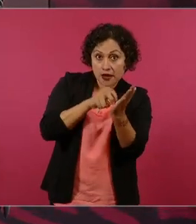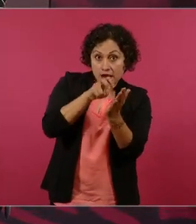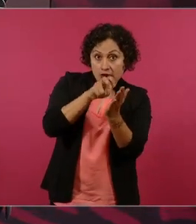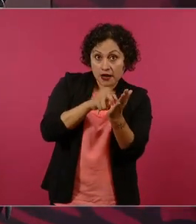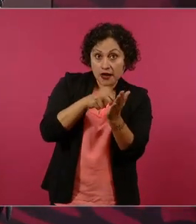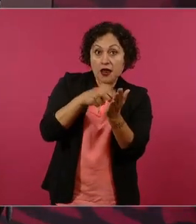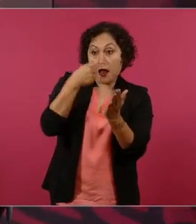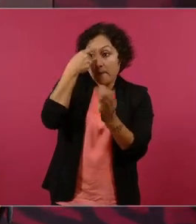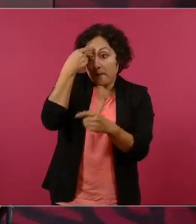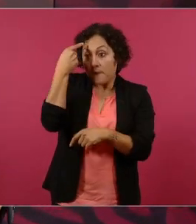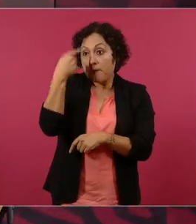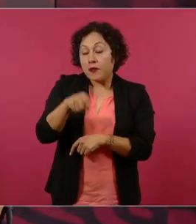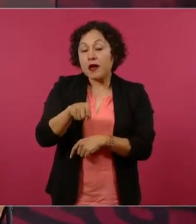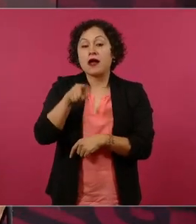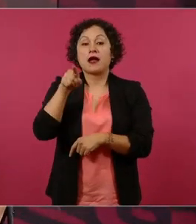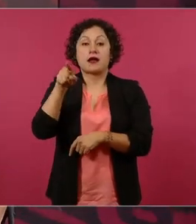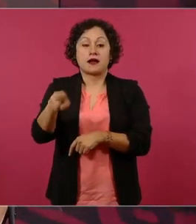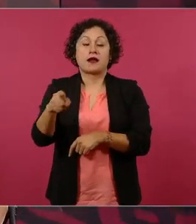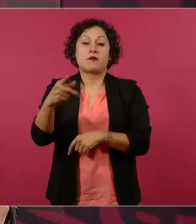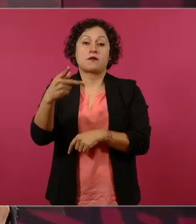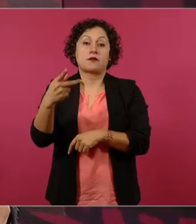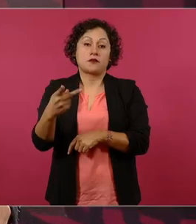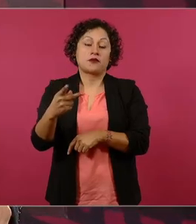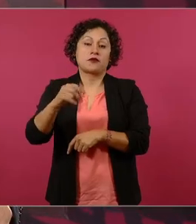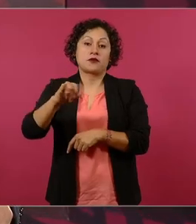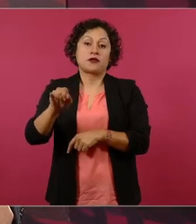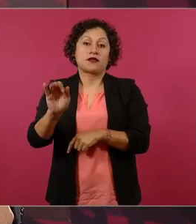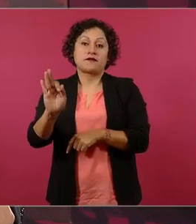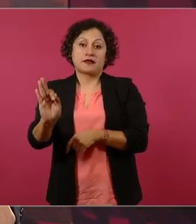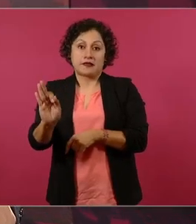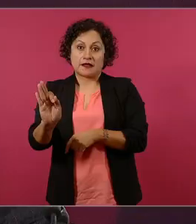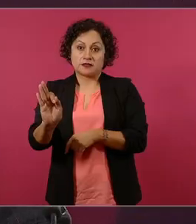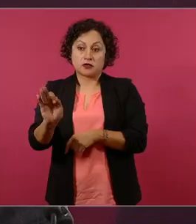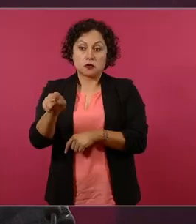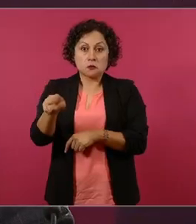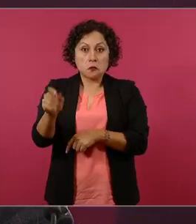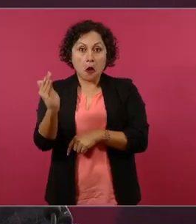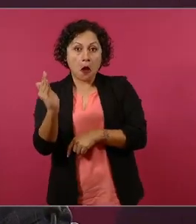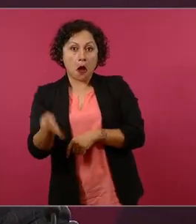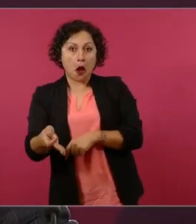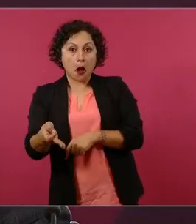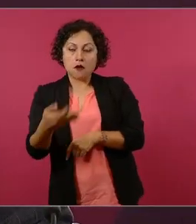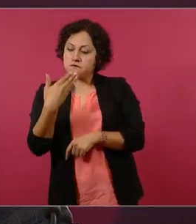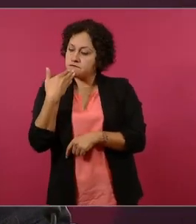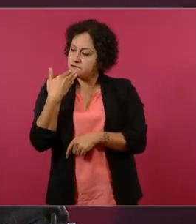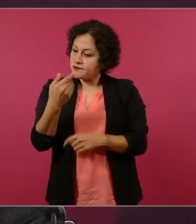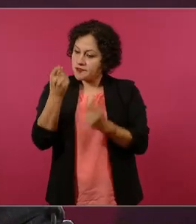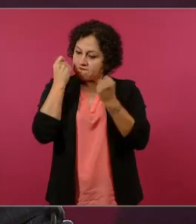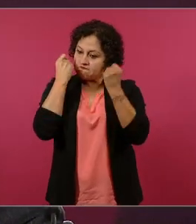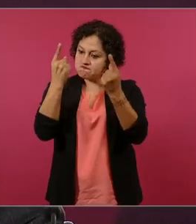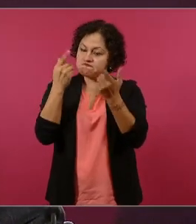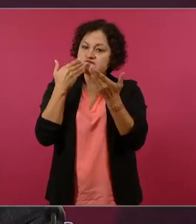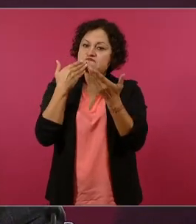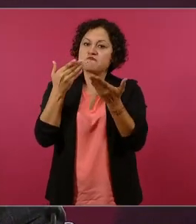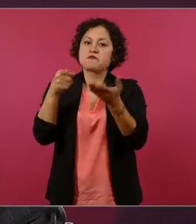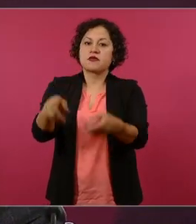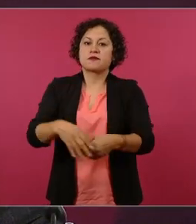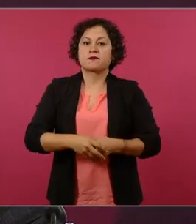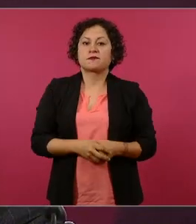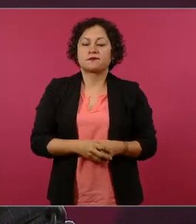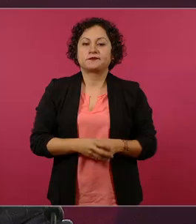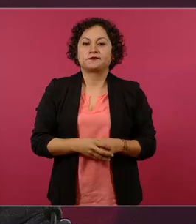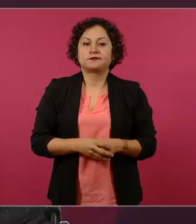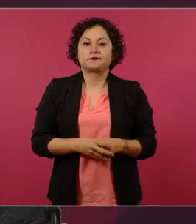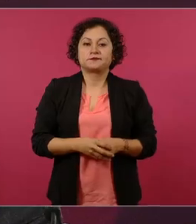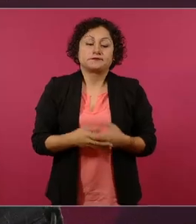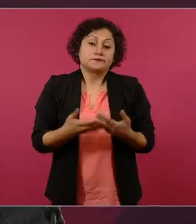avance importantísimo y es digno de reconocimiento